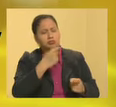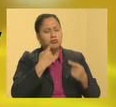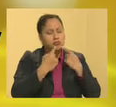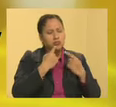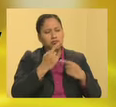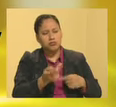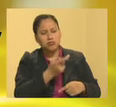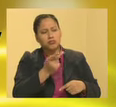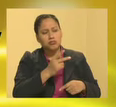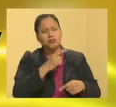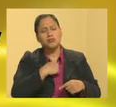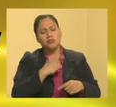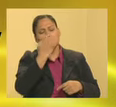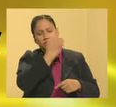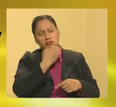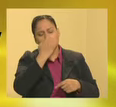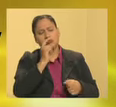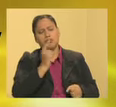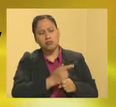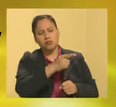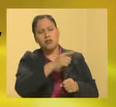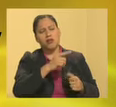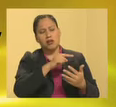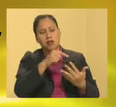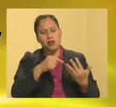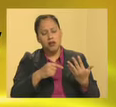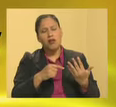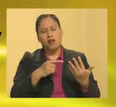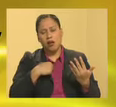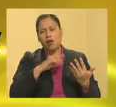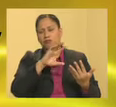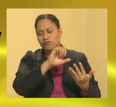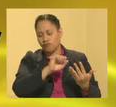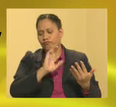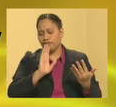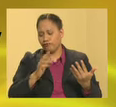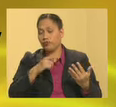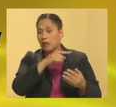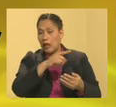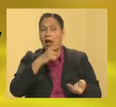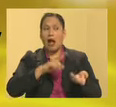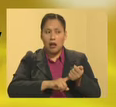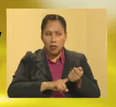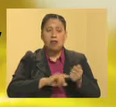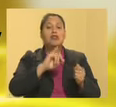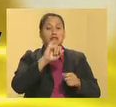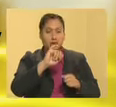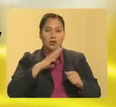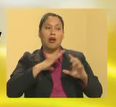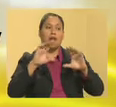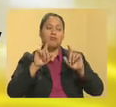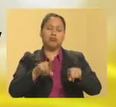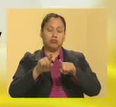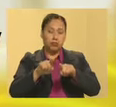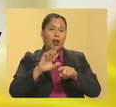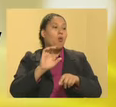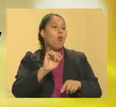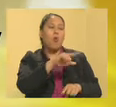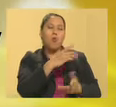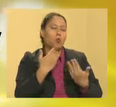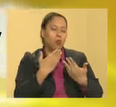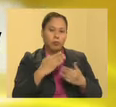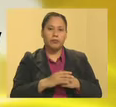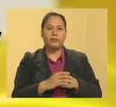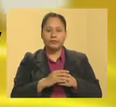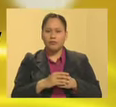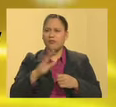¿sí?, tener más información para ver si se trata o no de una enfermedad como esta, como la epilepsia. Ya. Fíjate